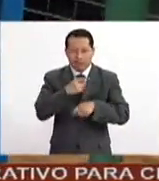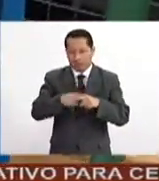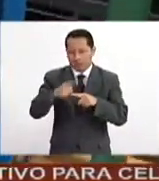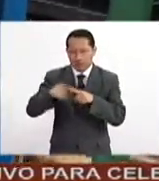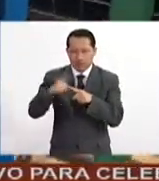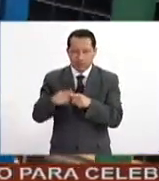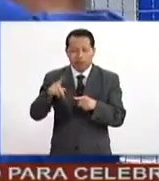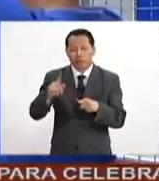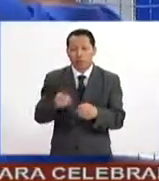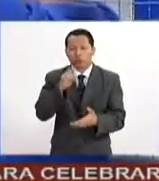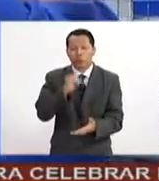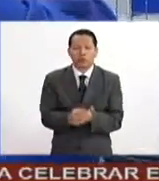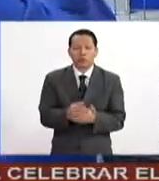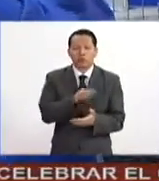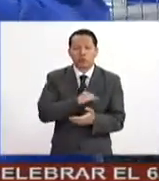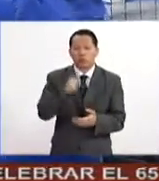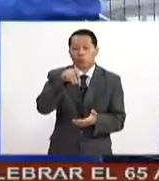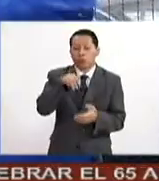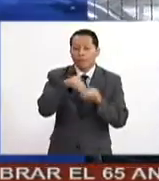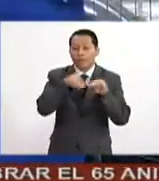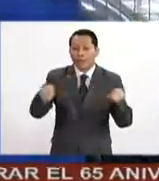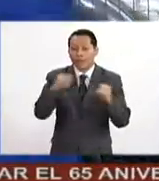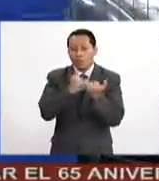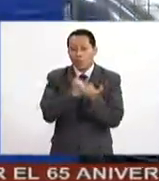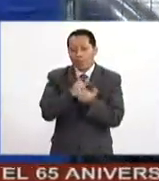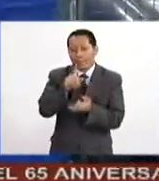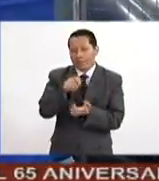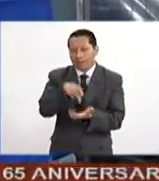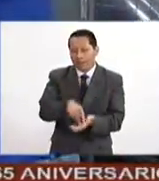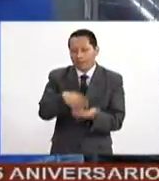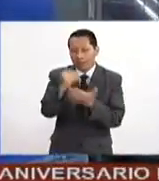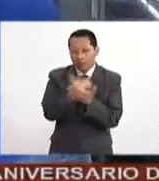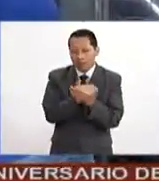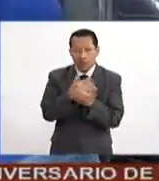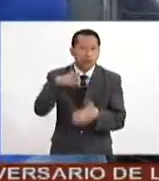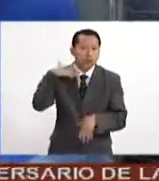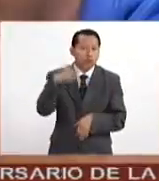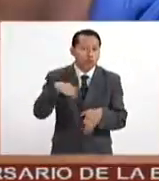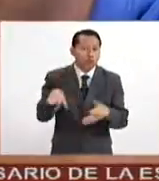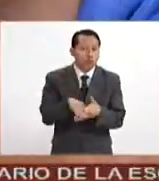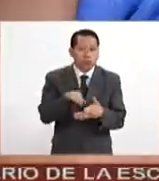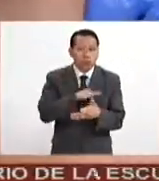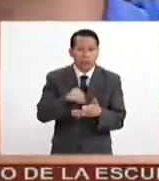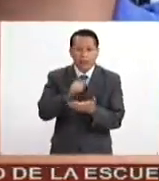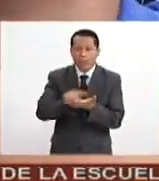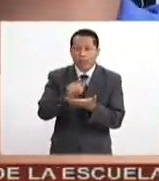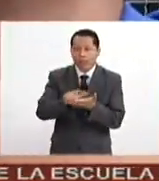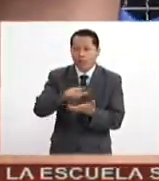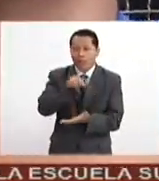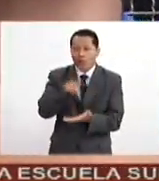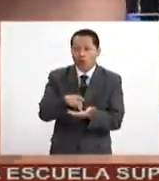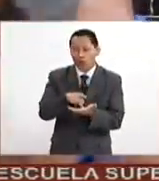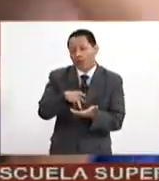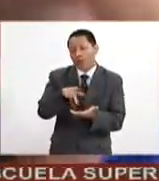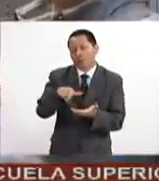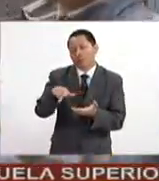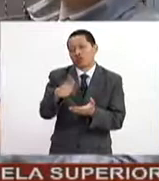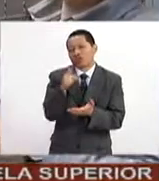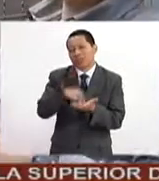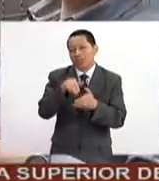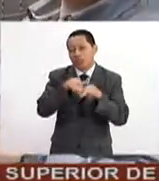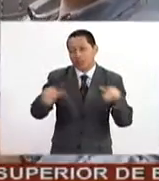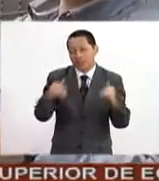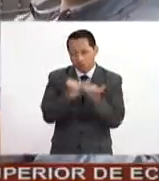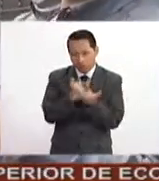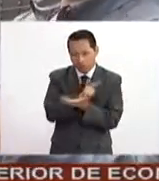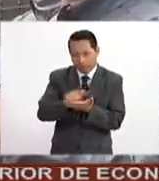mercado. Tan solo mide casi 1 metro y pesa menos de 20 kilos. En un futuro próximo podría limpiar los 12 kilómetros del Canal Nacional,